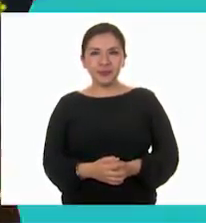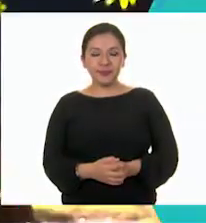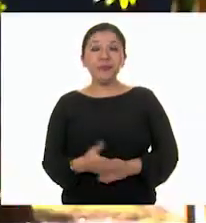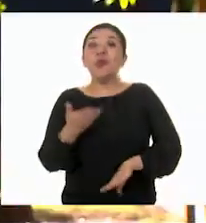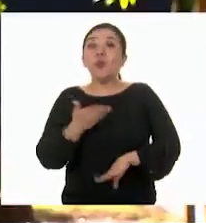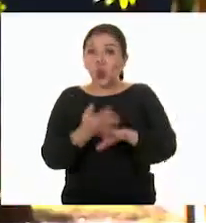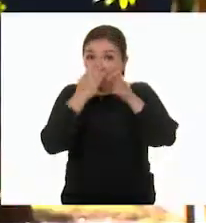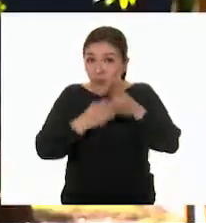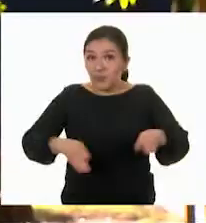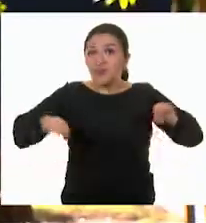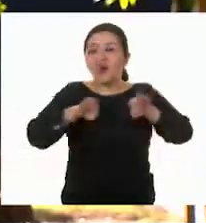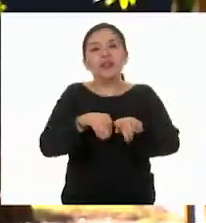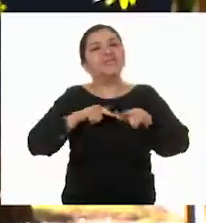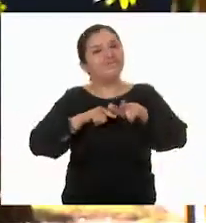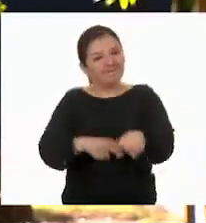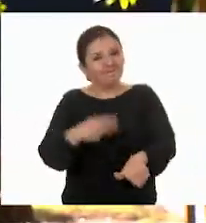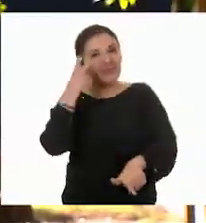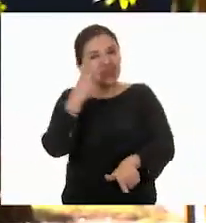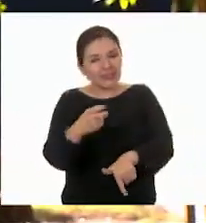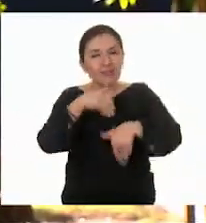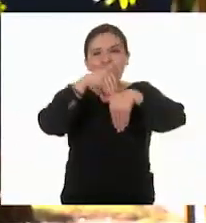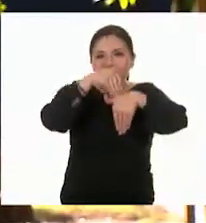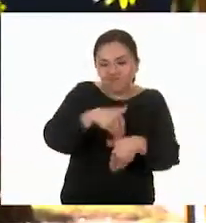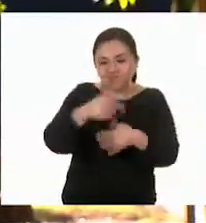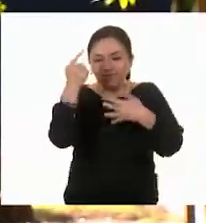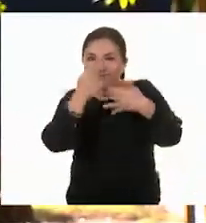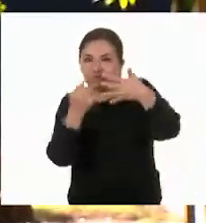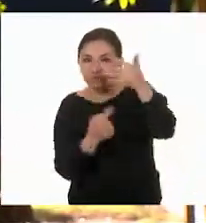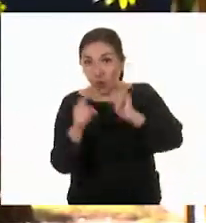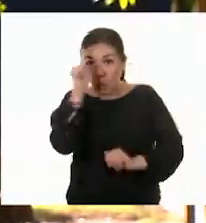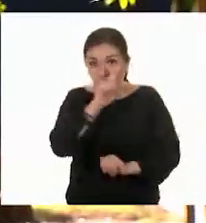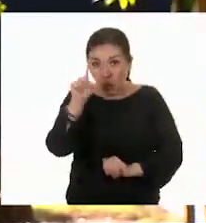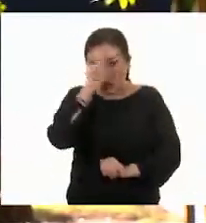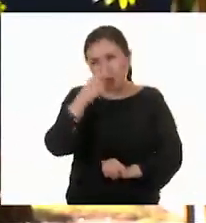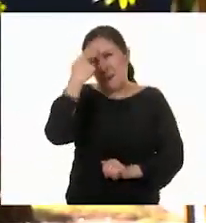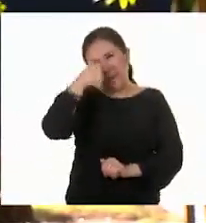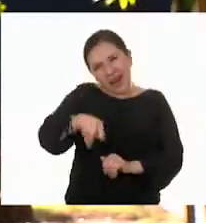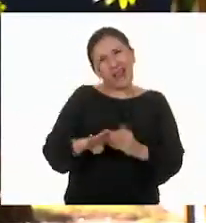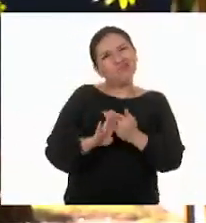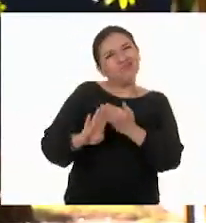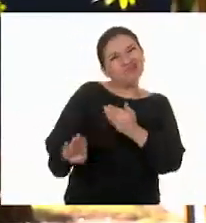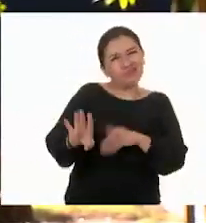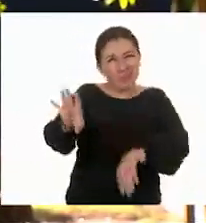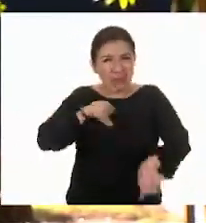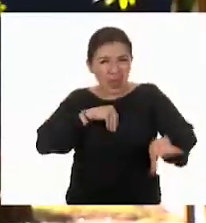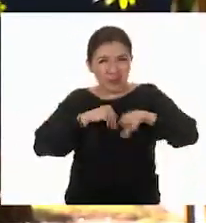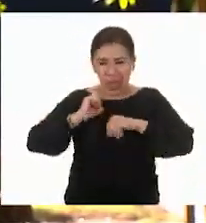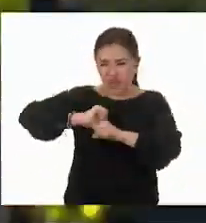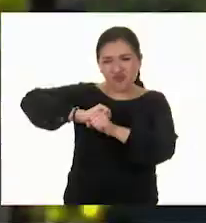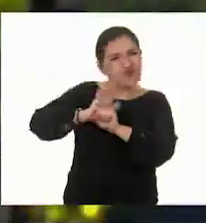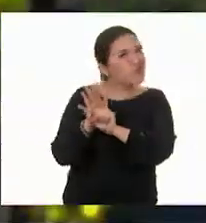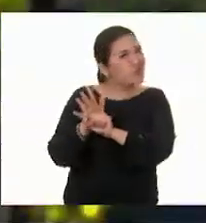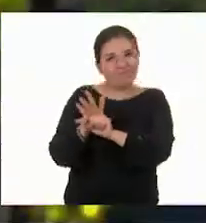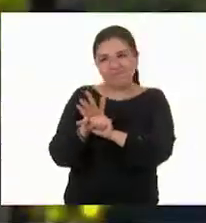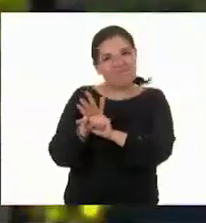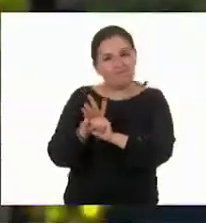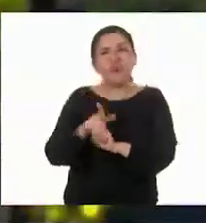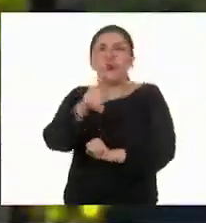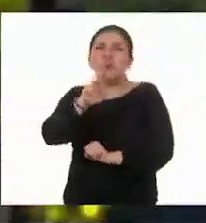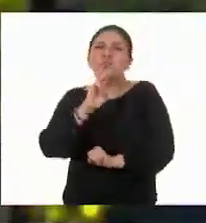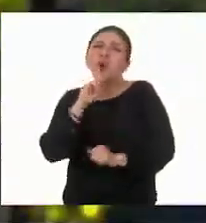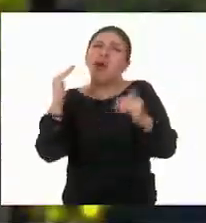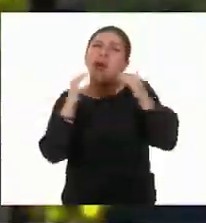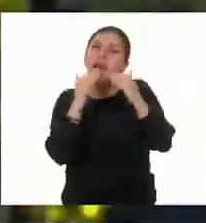Es muy importante continuar con las recomendaciones para evitar contagios de COVID. Trata de